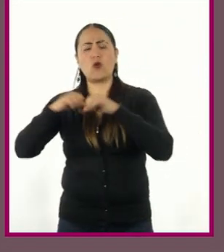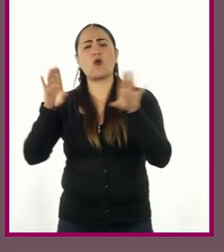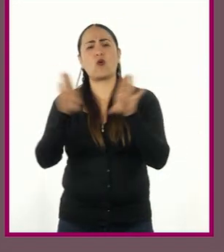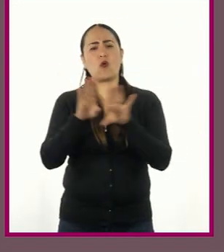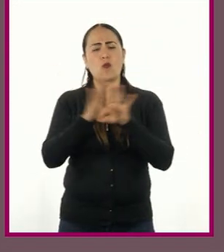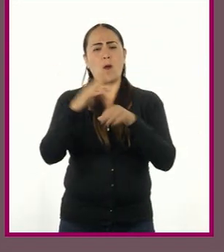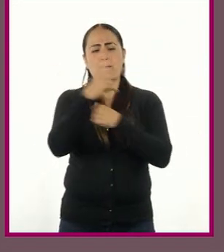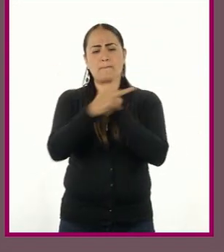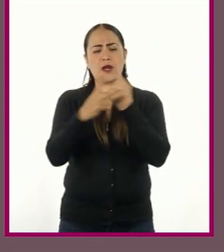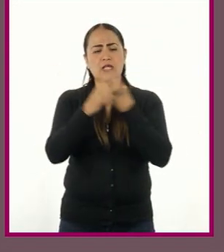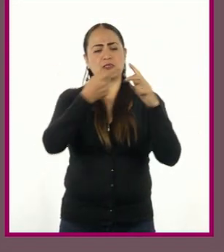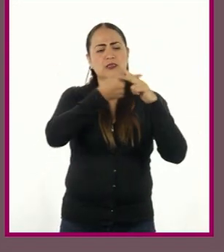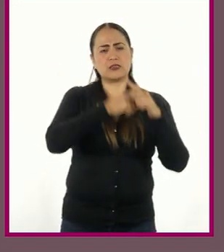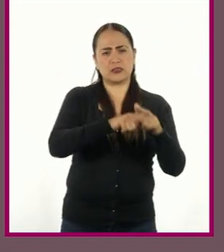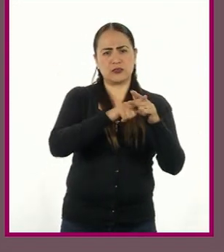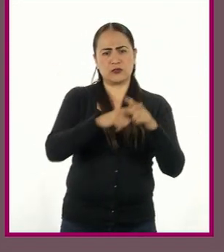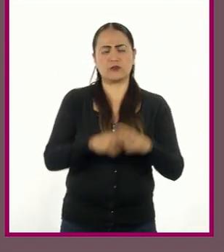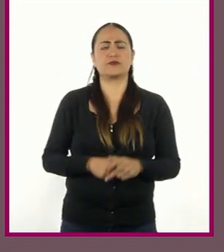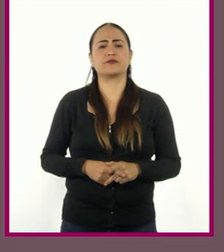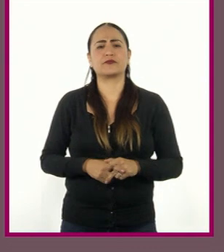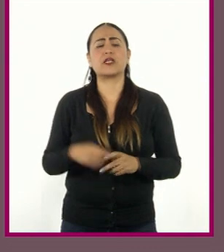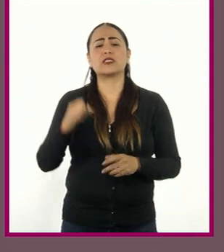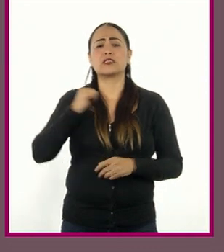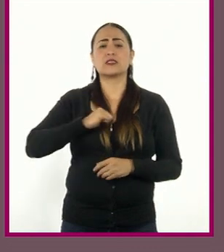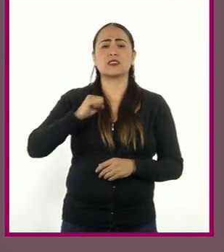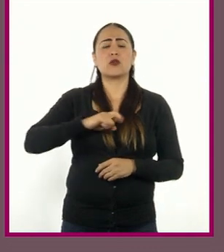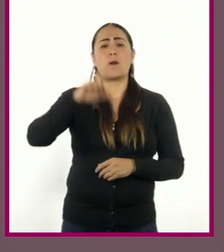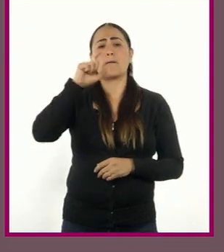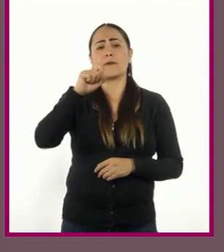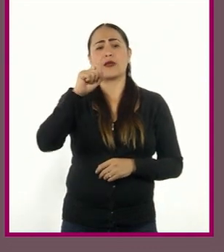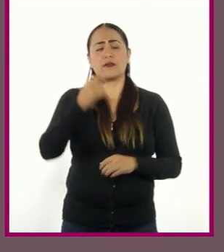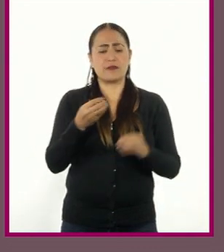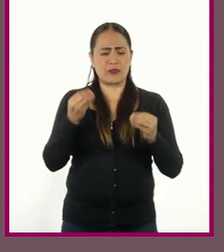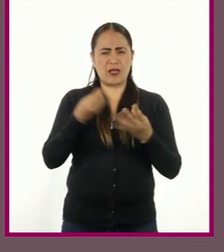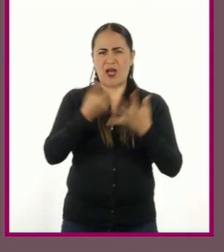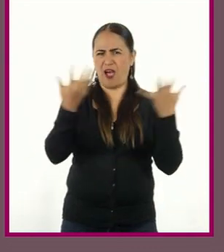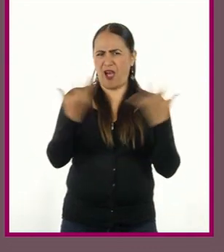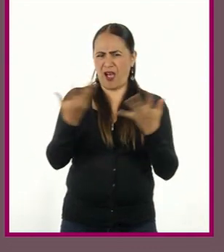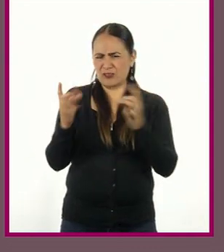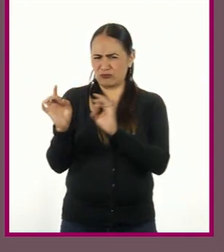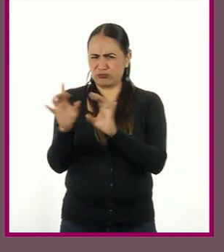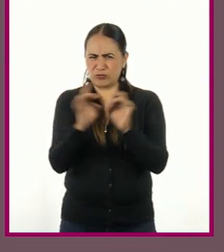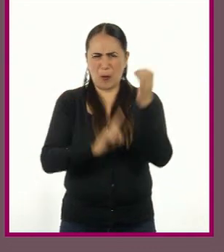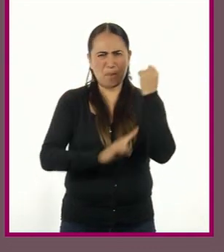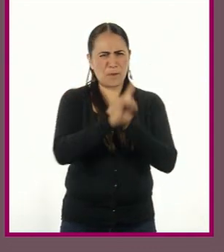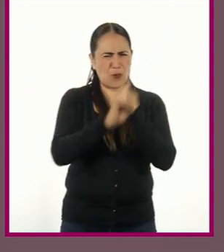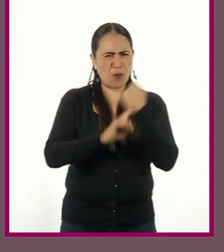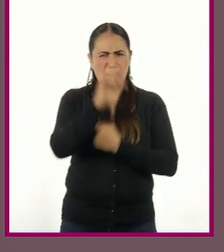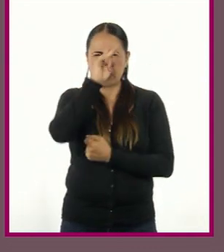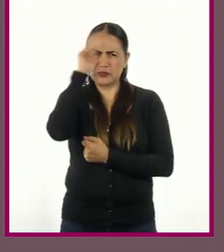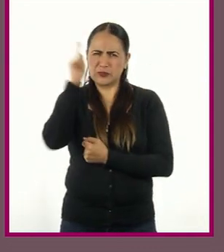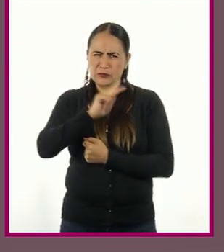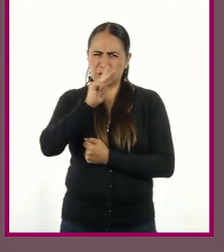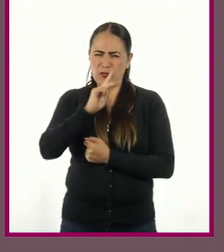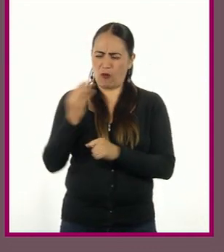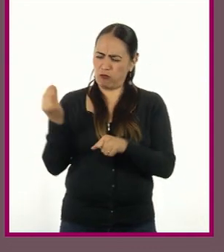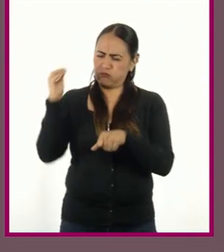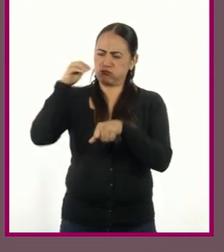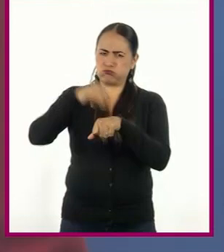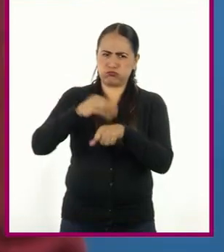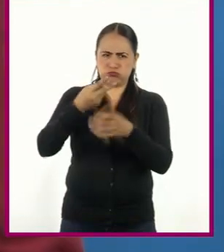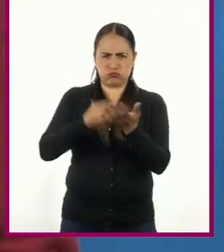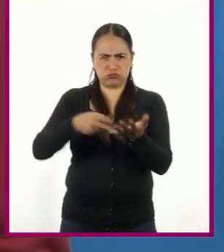tales. El siglo XX ha añadido nuevos conflictos territoriales y limítrofes a los más antiguos. Muchos de los